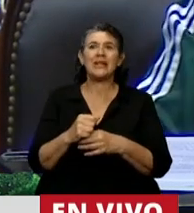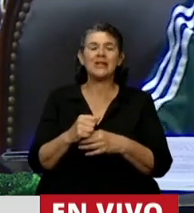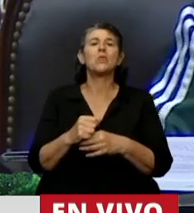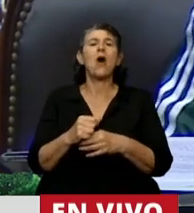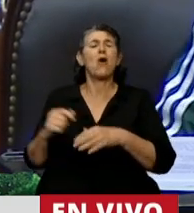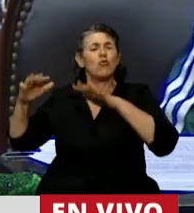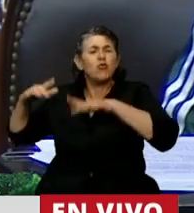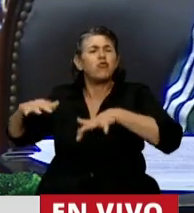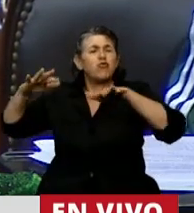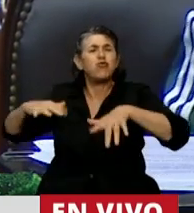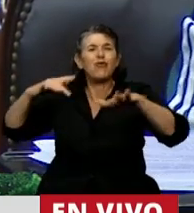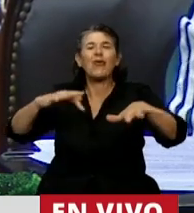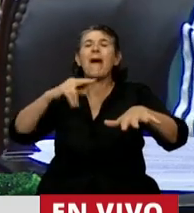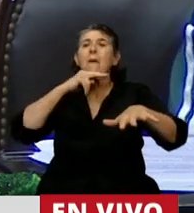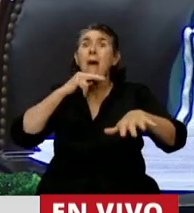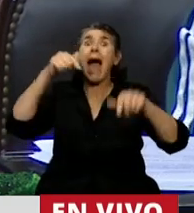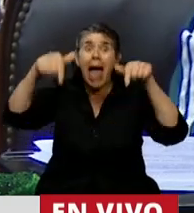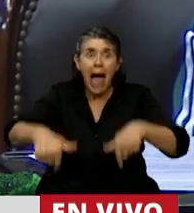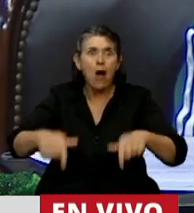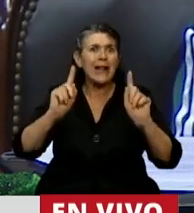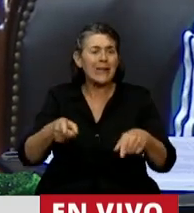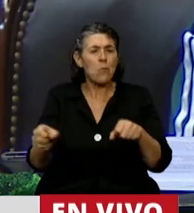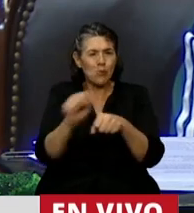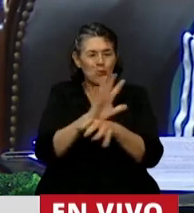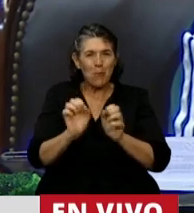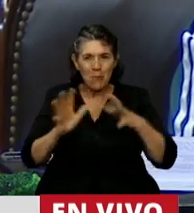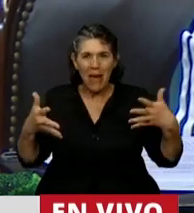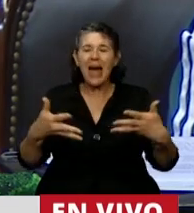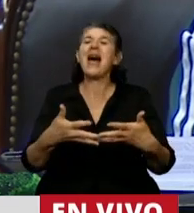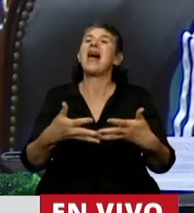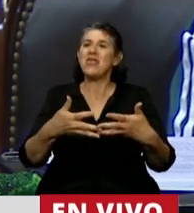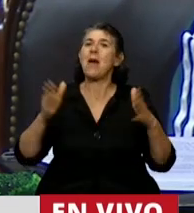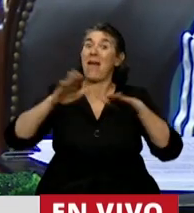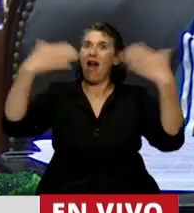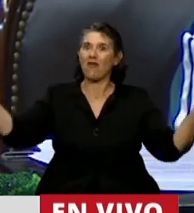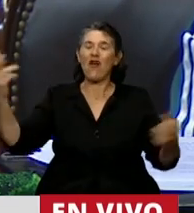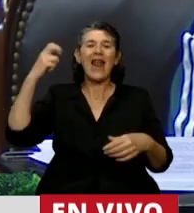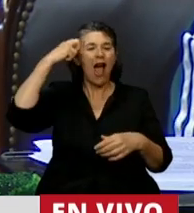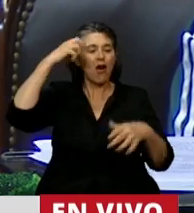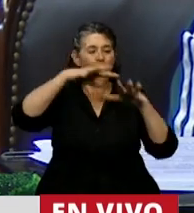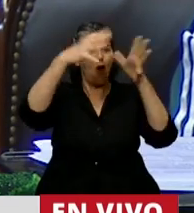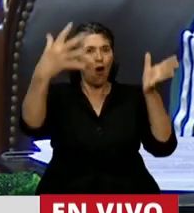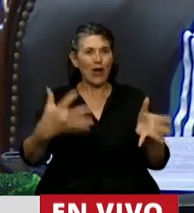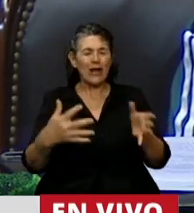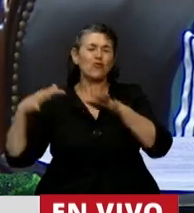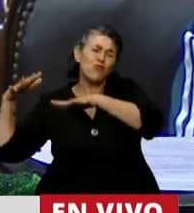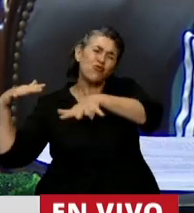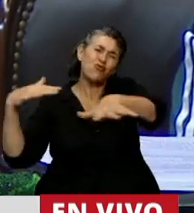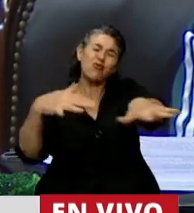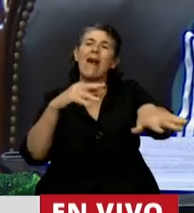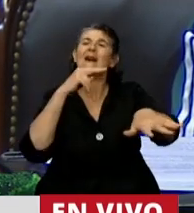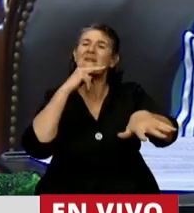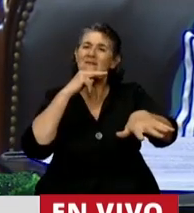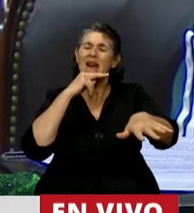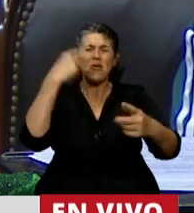que incluso hoy en estas condiciones de pandemia acompaña agitando desde afuera del Congreso, esa marea intergeneracional